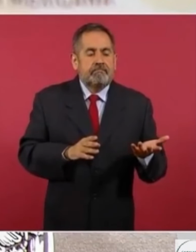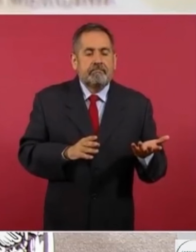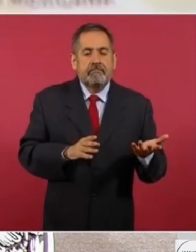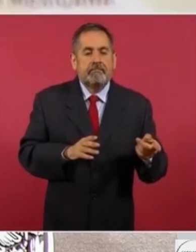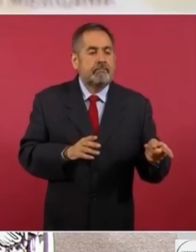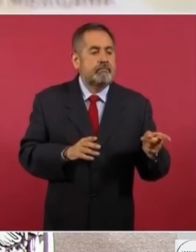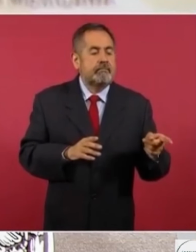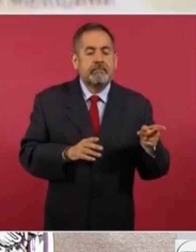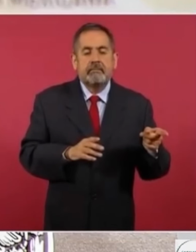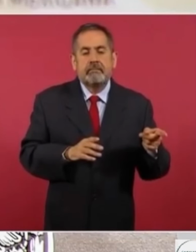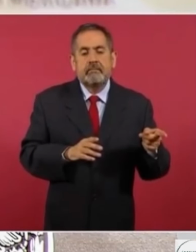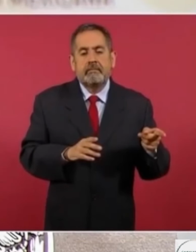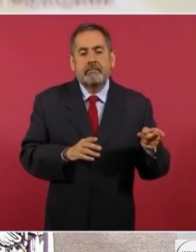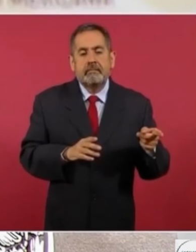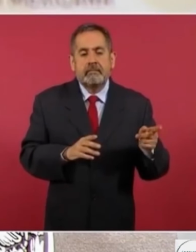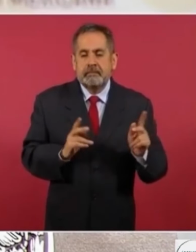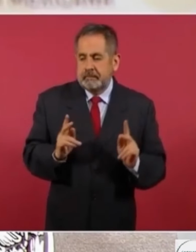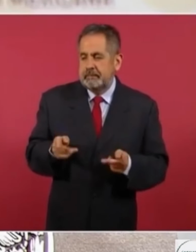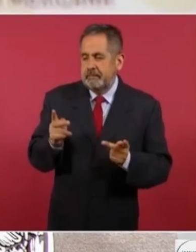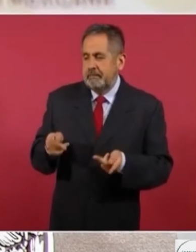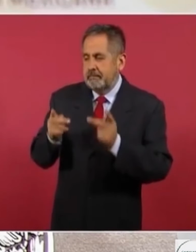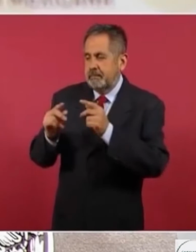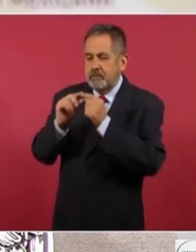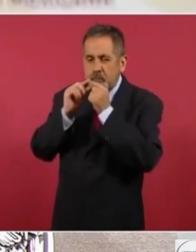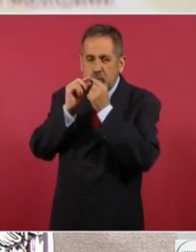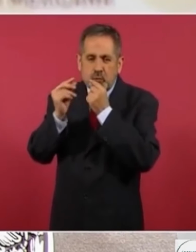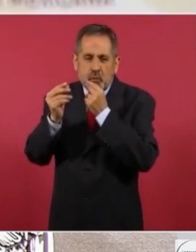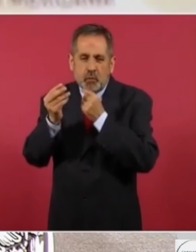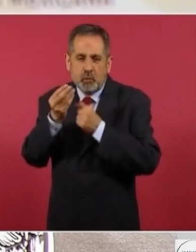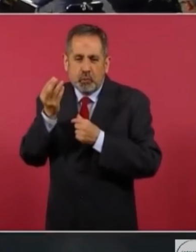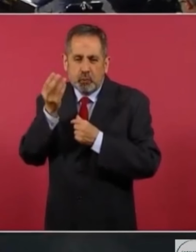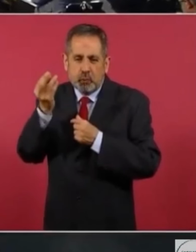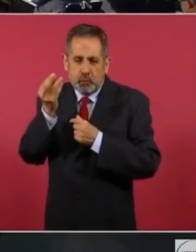a la venta de estos productos,